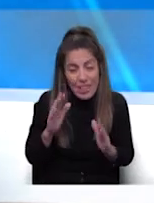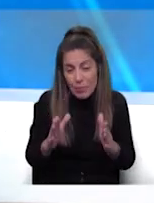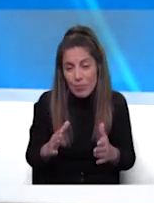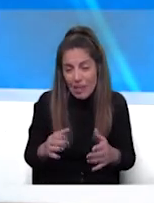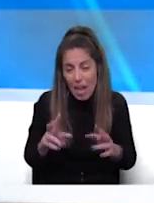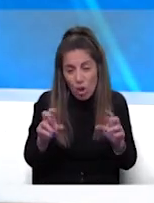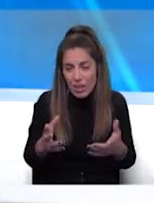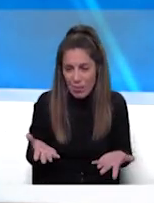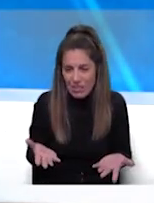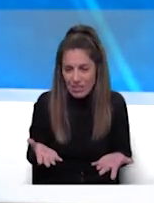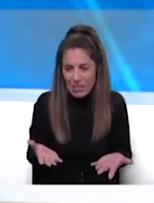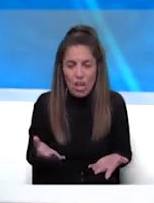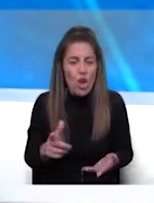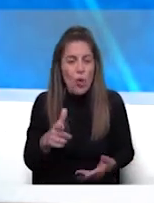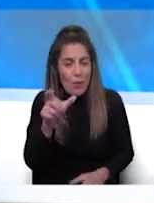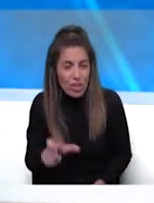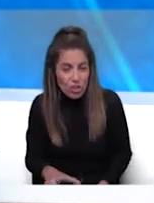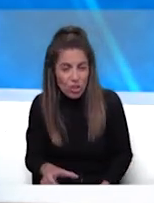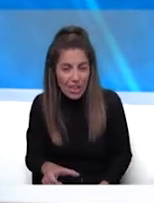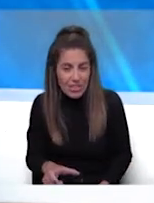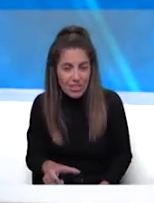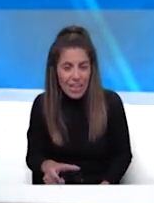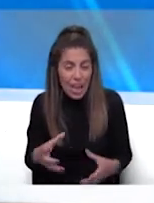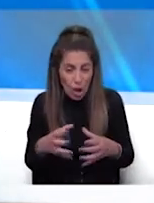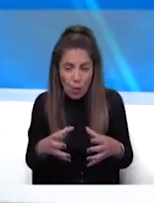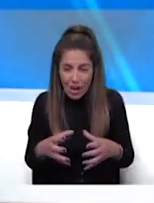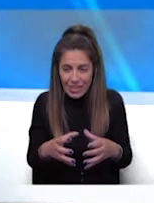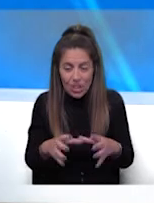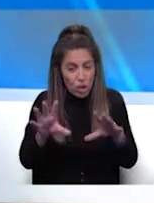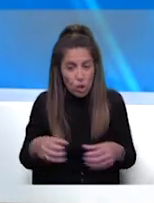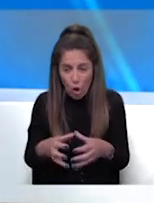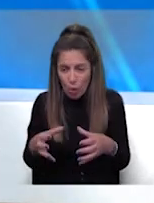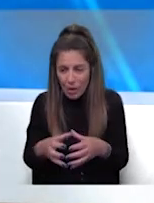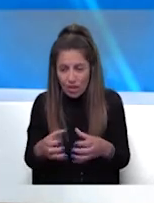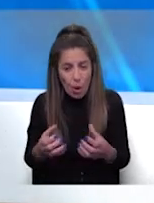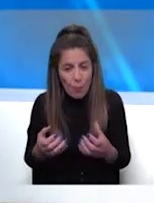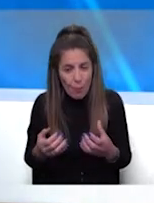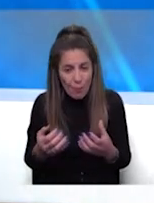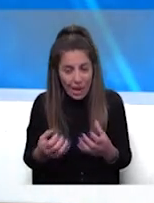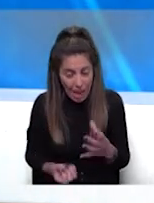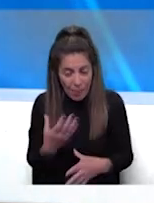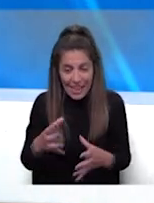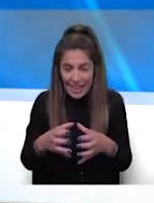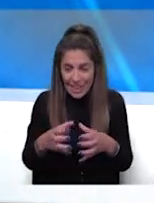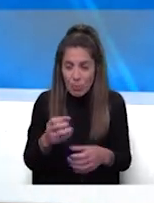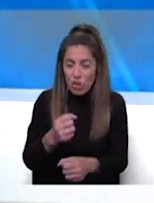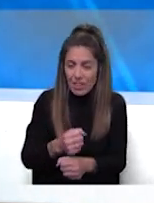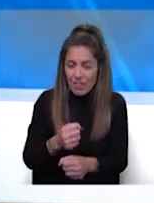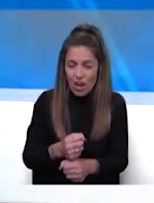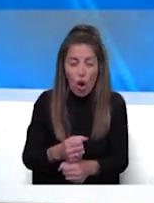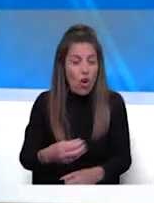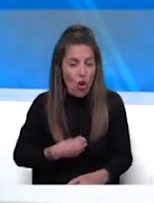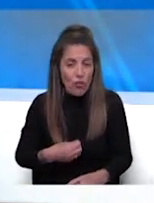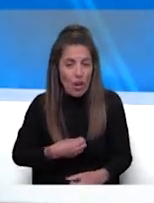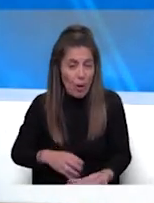temas. No hay gente sana en los partidos, en todos, para armar equipos de trabajo que sean confiables